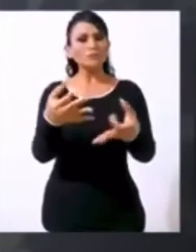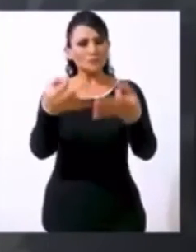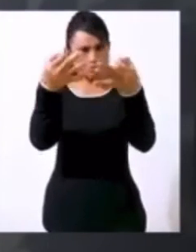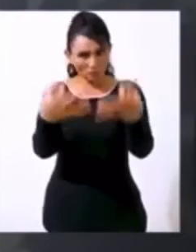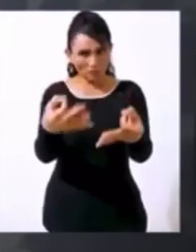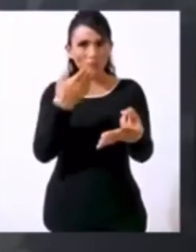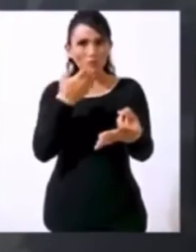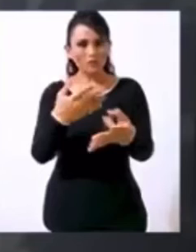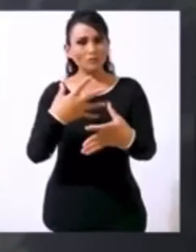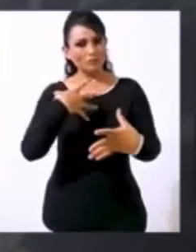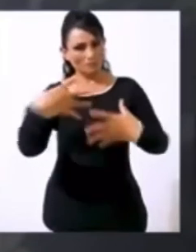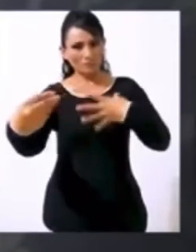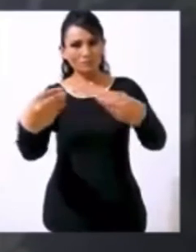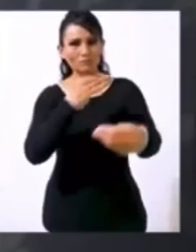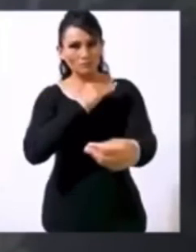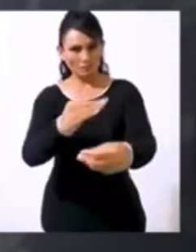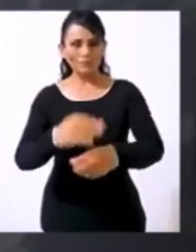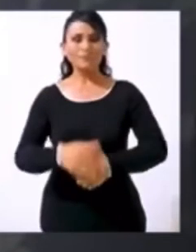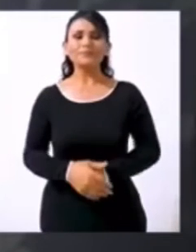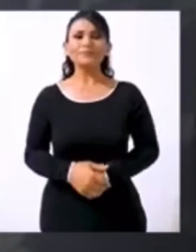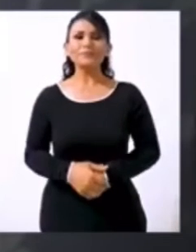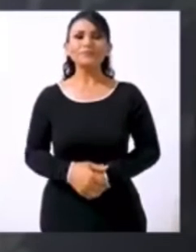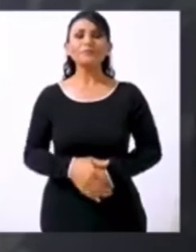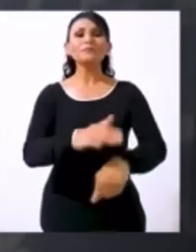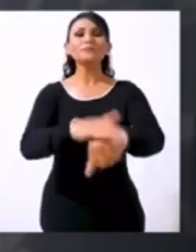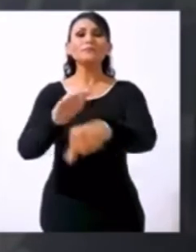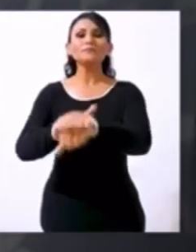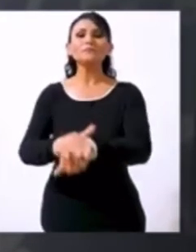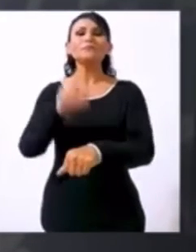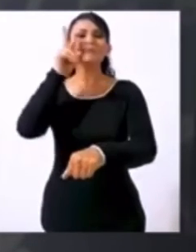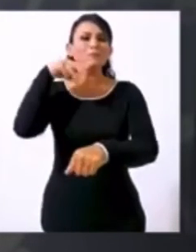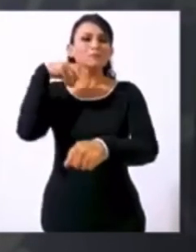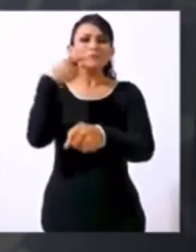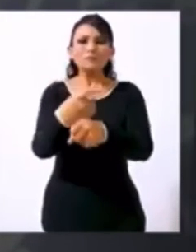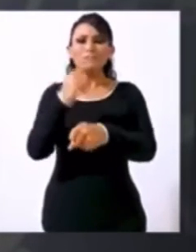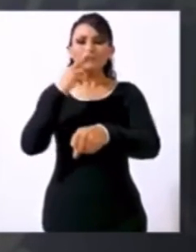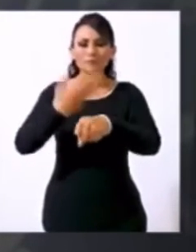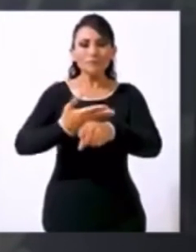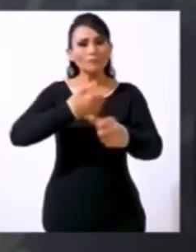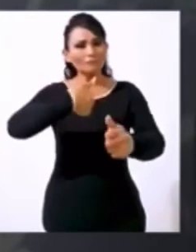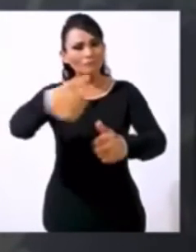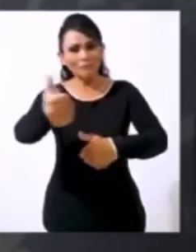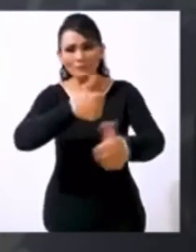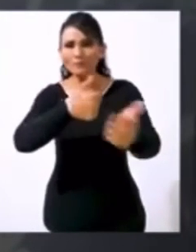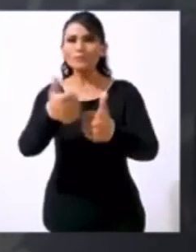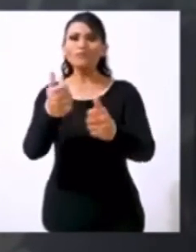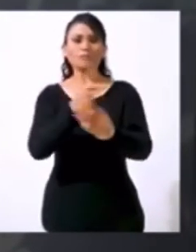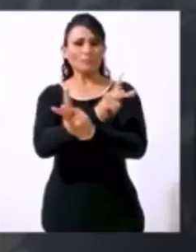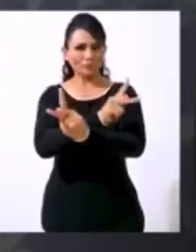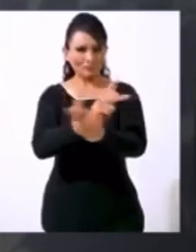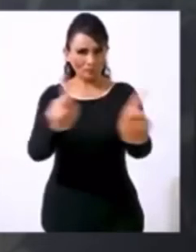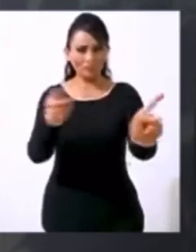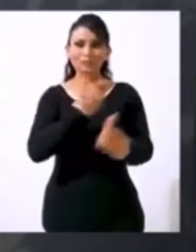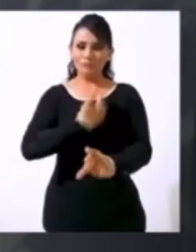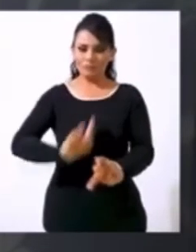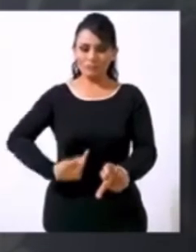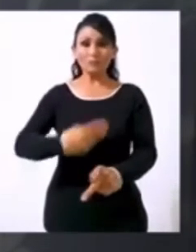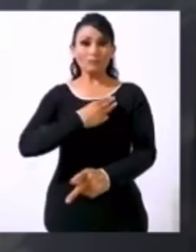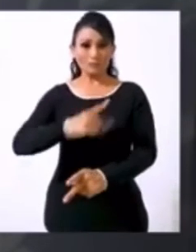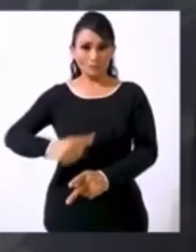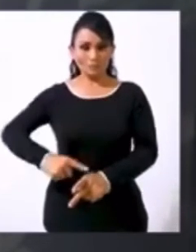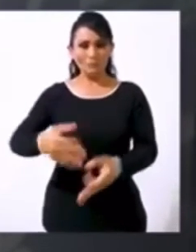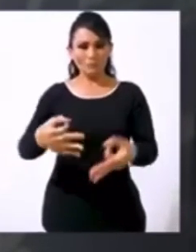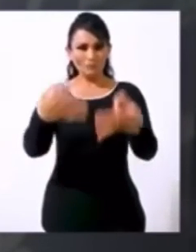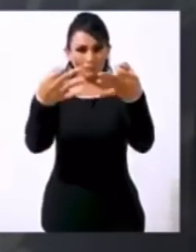Convoco la mayor voluntad y corresponsabilidad de todas y todos los alcaldes para la correcta